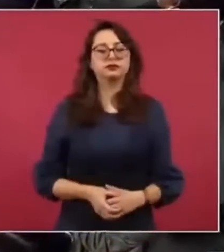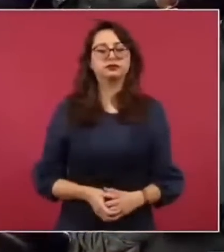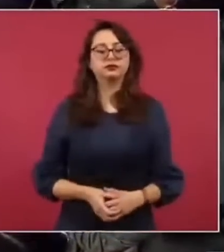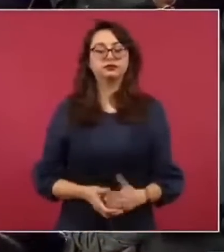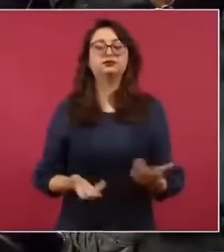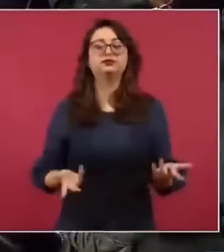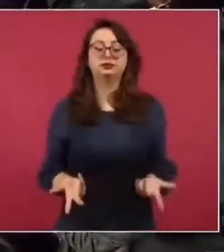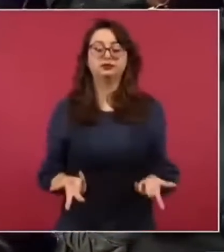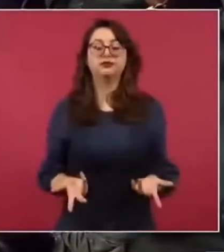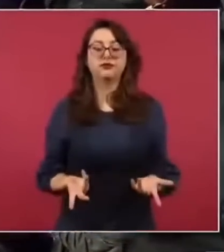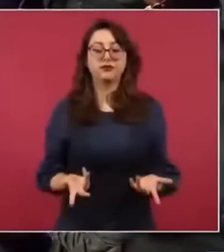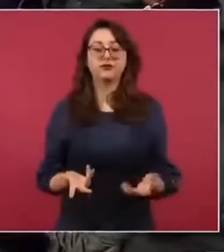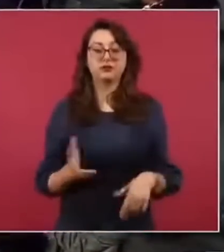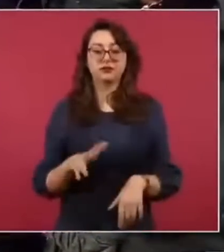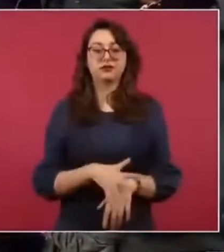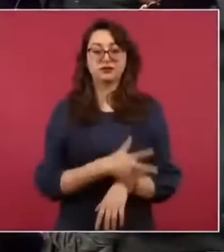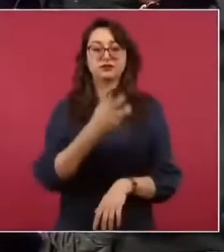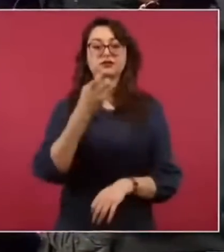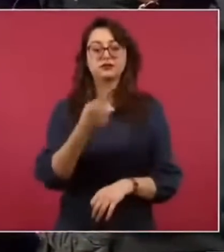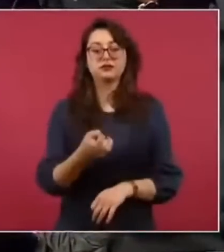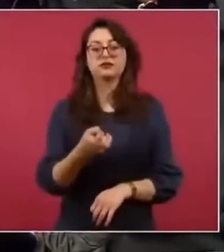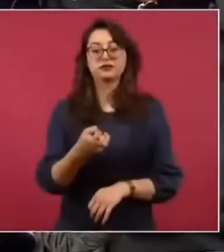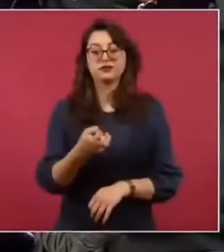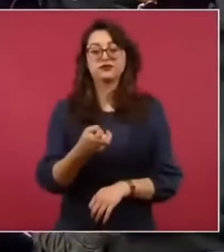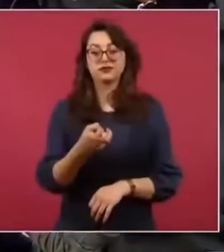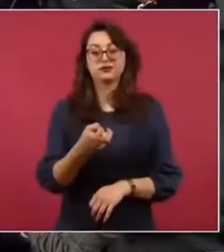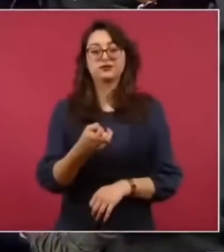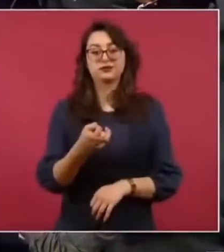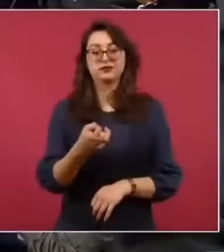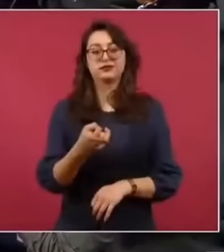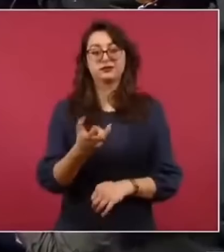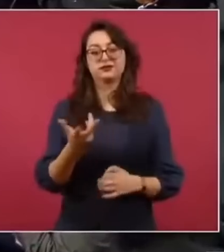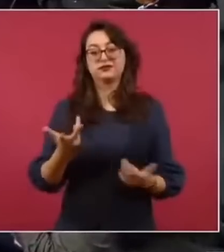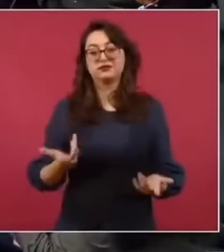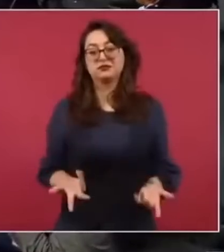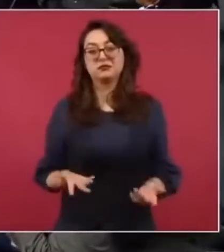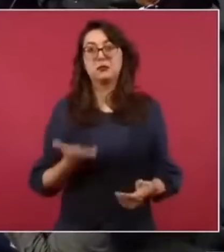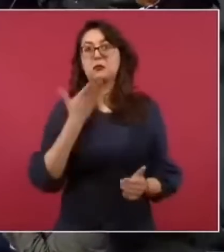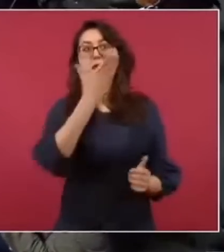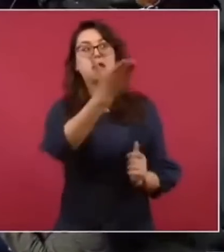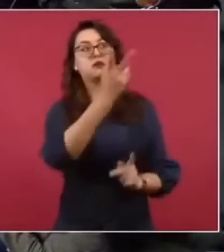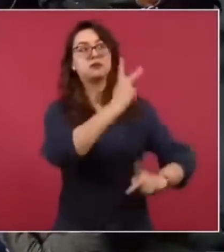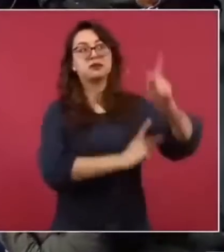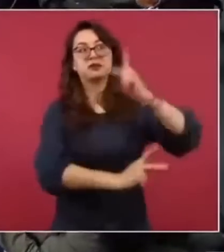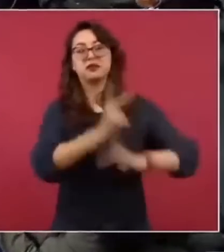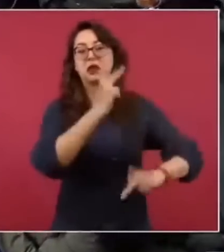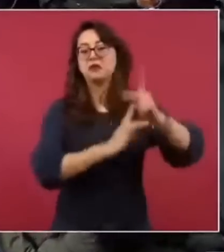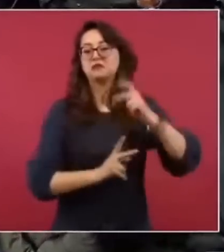Entonces, por eso no se requiere pedir deuda